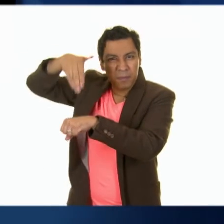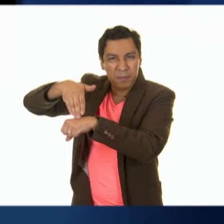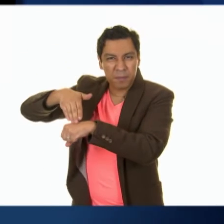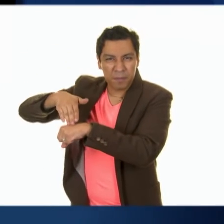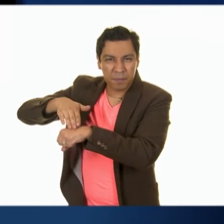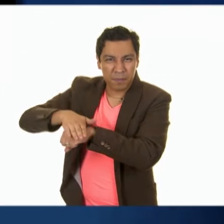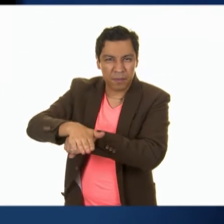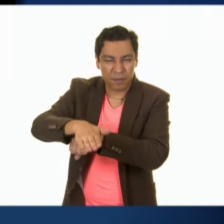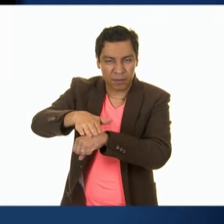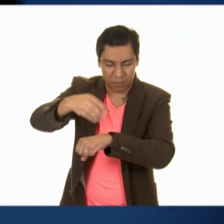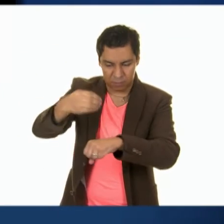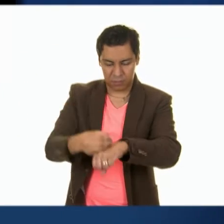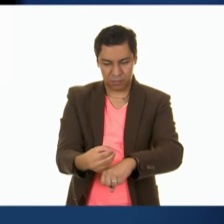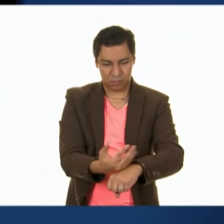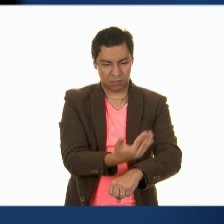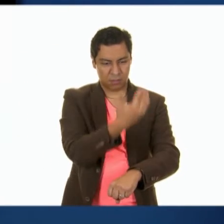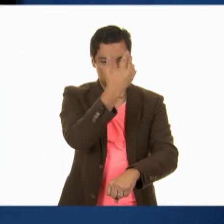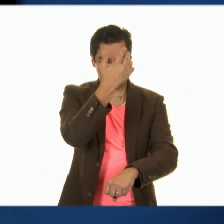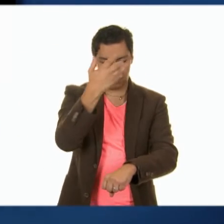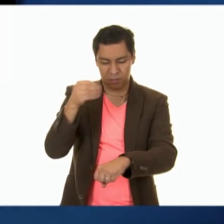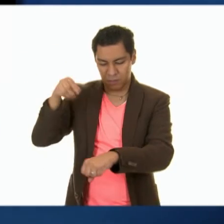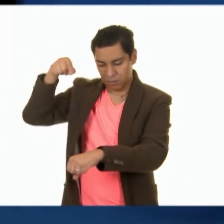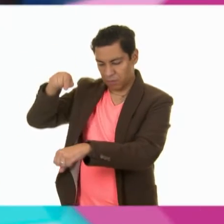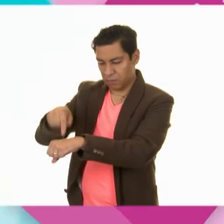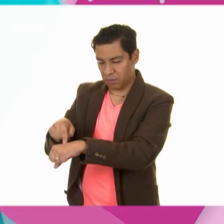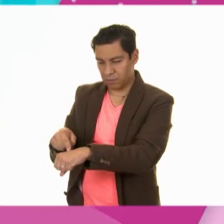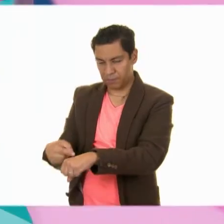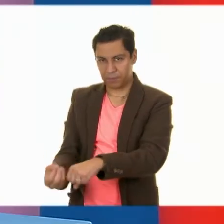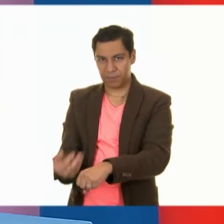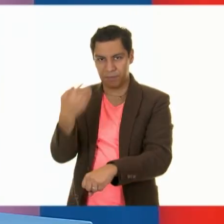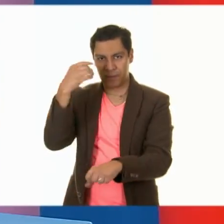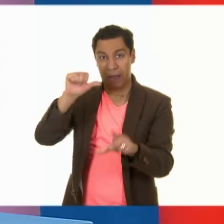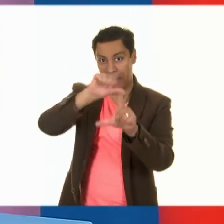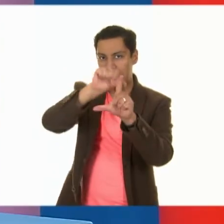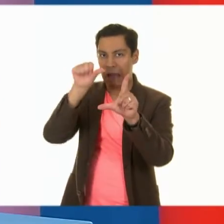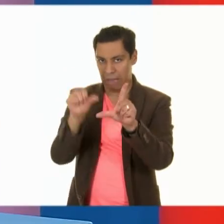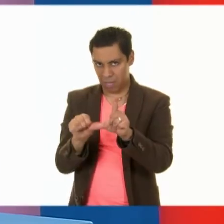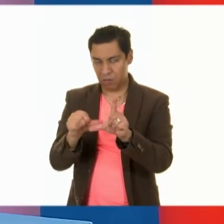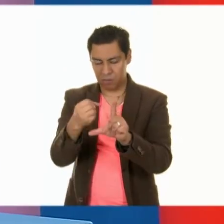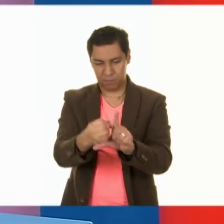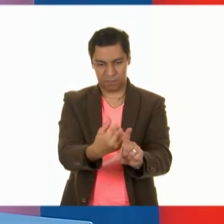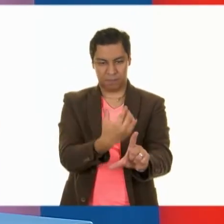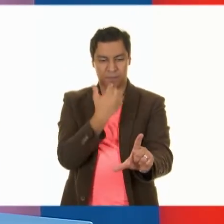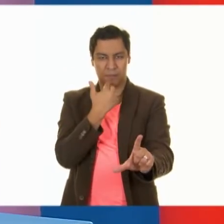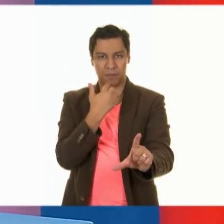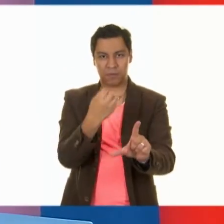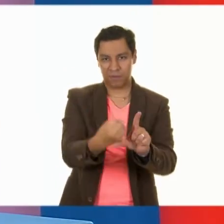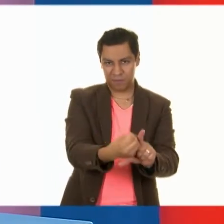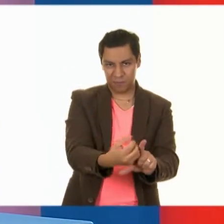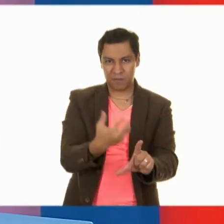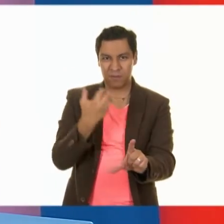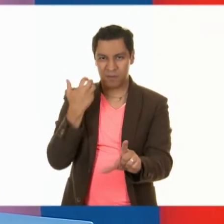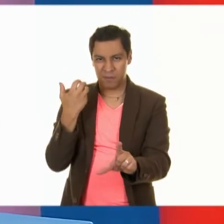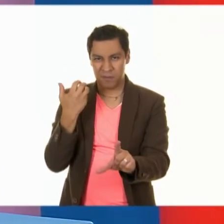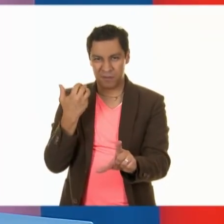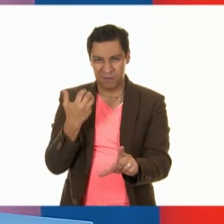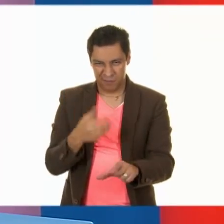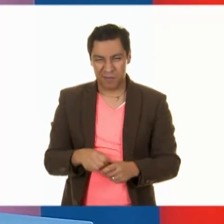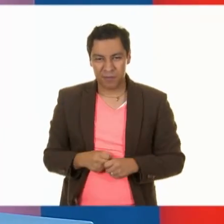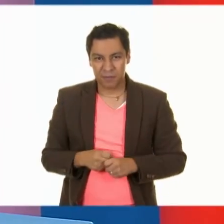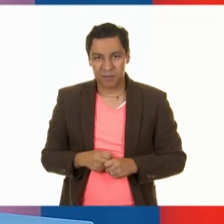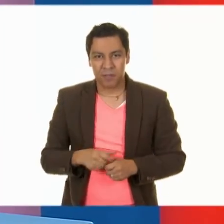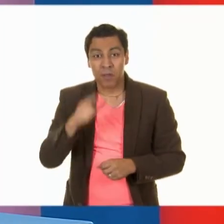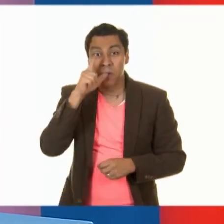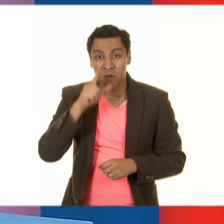originaron, formando un ángulo igual al de la incidencia. No debemos confundir la reflexión con otra característica de la